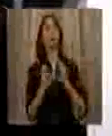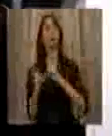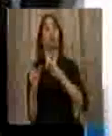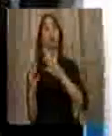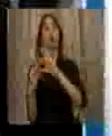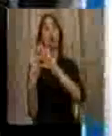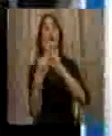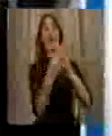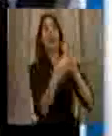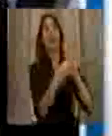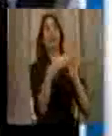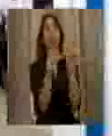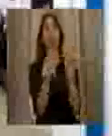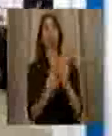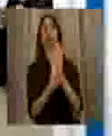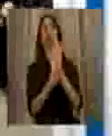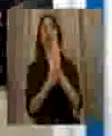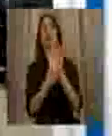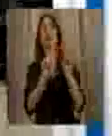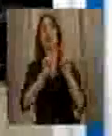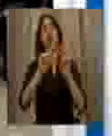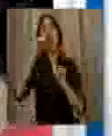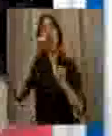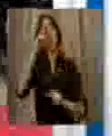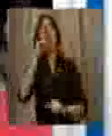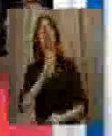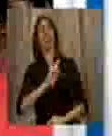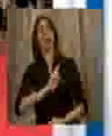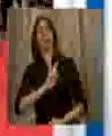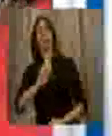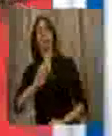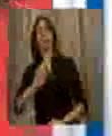con los representantes de los diferentes credos.